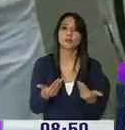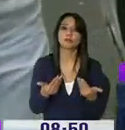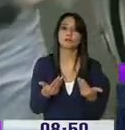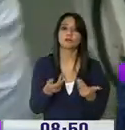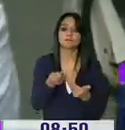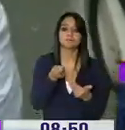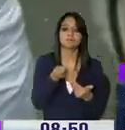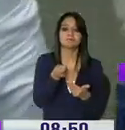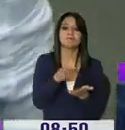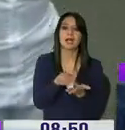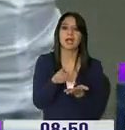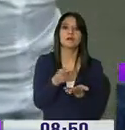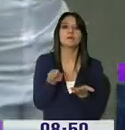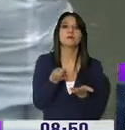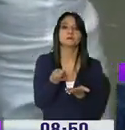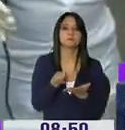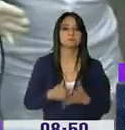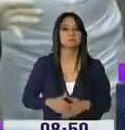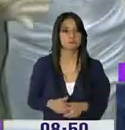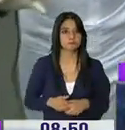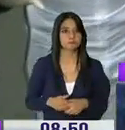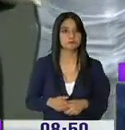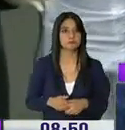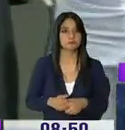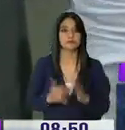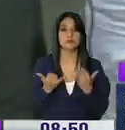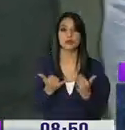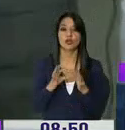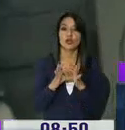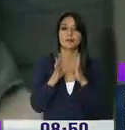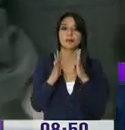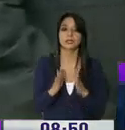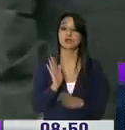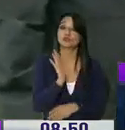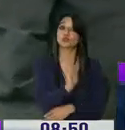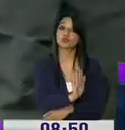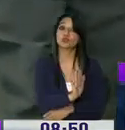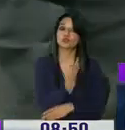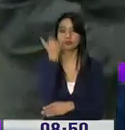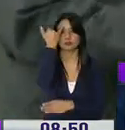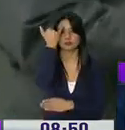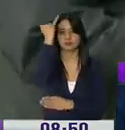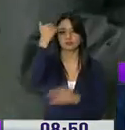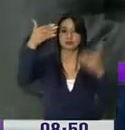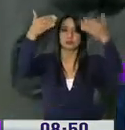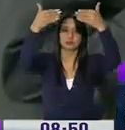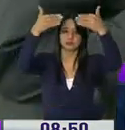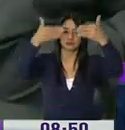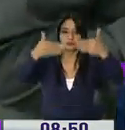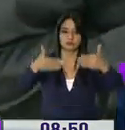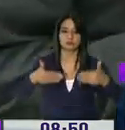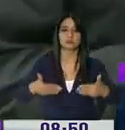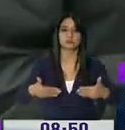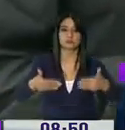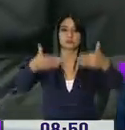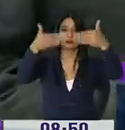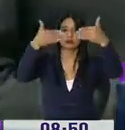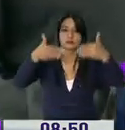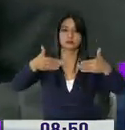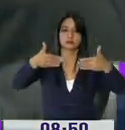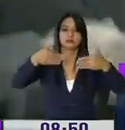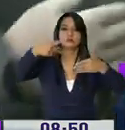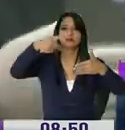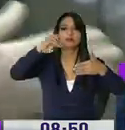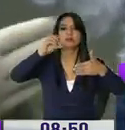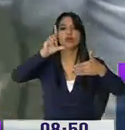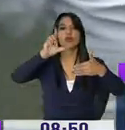cobro. Sí, el compañero en este caso ha colocado una división de policarbonato, pero